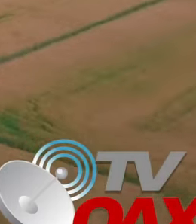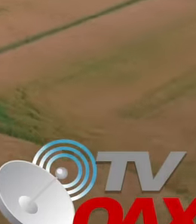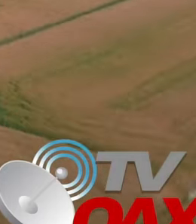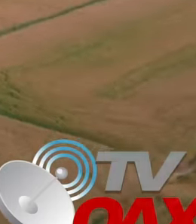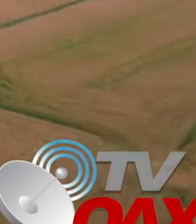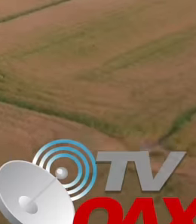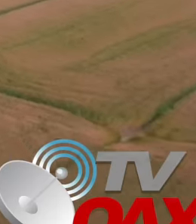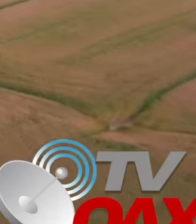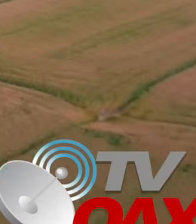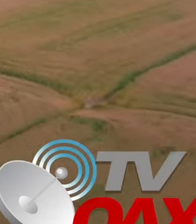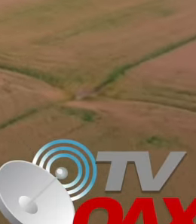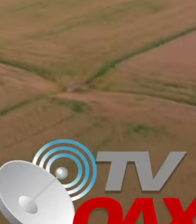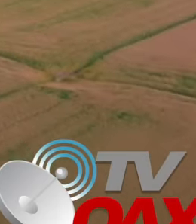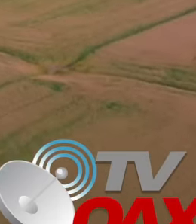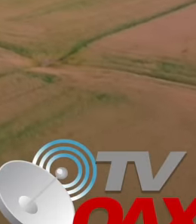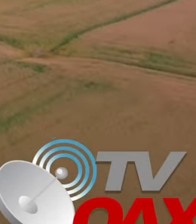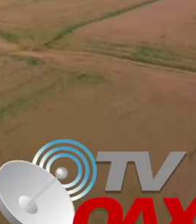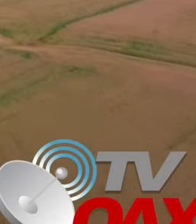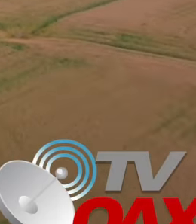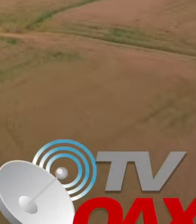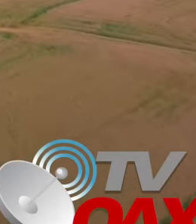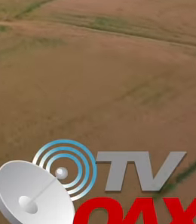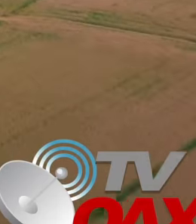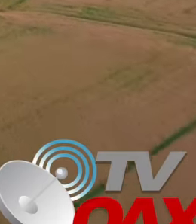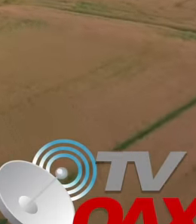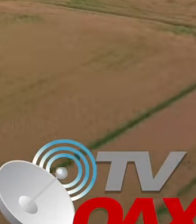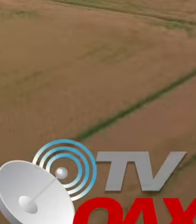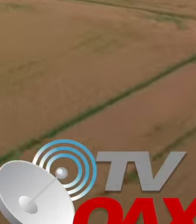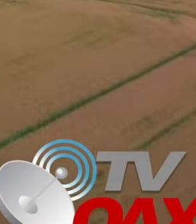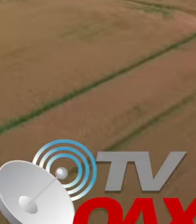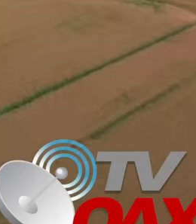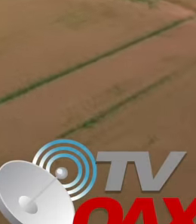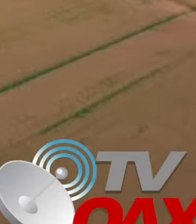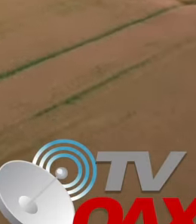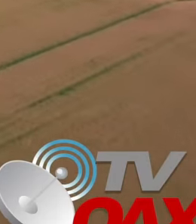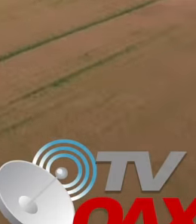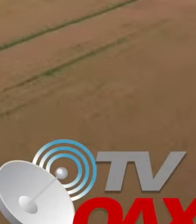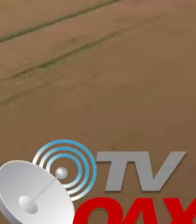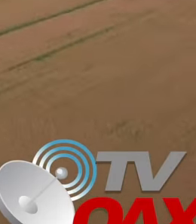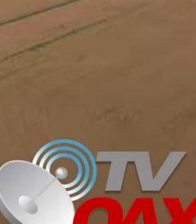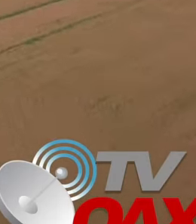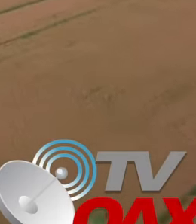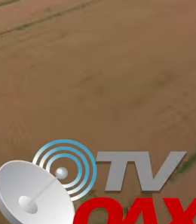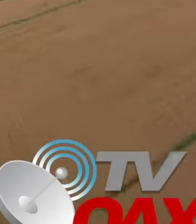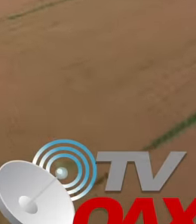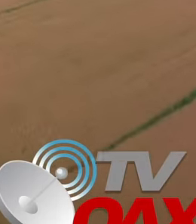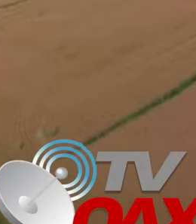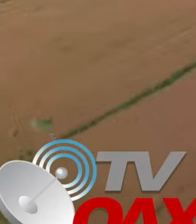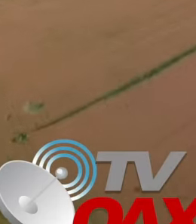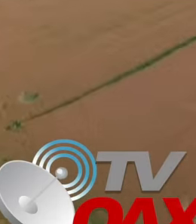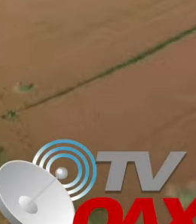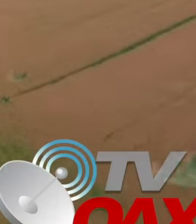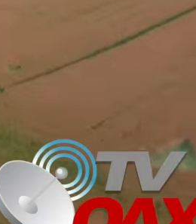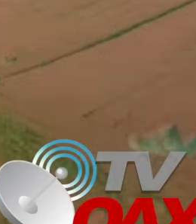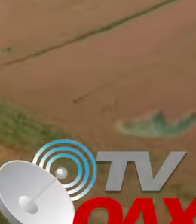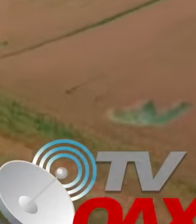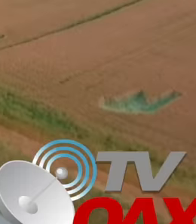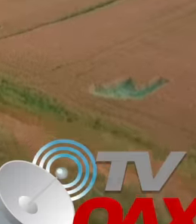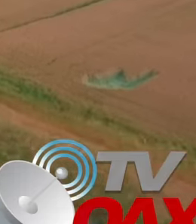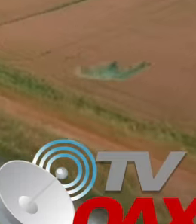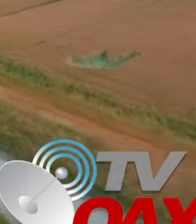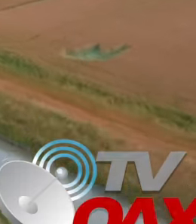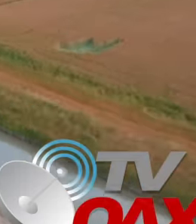en cuanto a emisiones de gas a la atmósfera y no saldría más caro. El transporte de pasajeros está